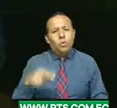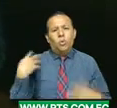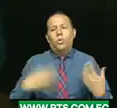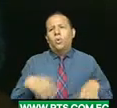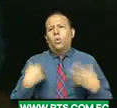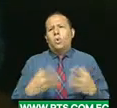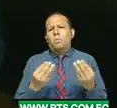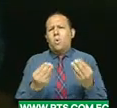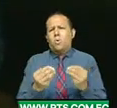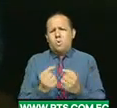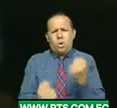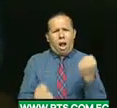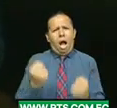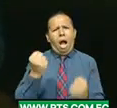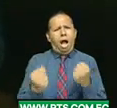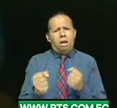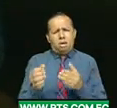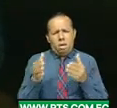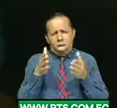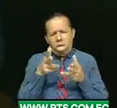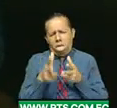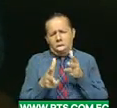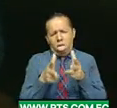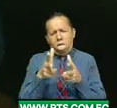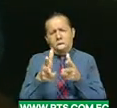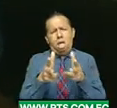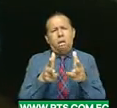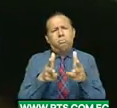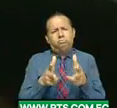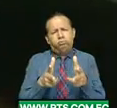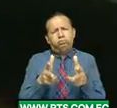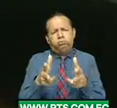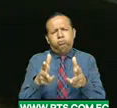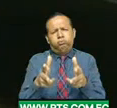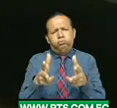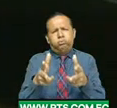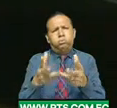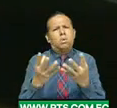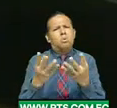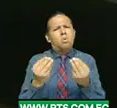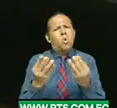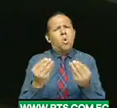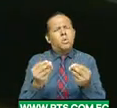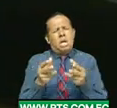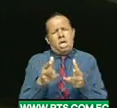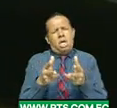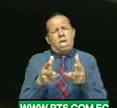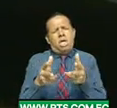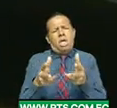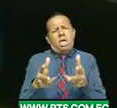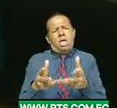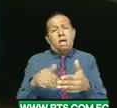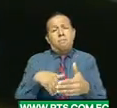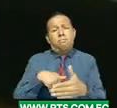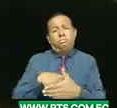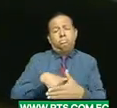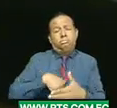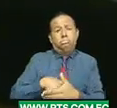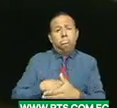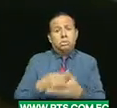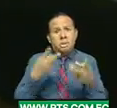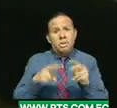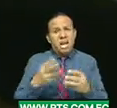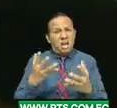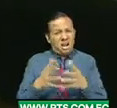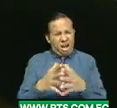fuerte congestionamiento vehicular. Hay muchos vehículos, cientos de vehículos que están atrapados. Hasta ahora les mostramos brevemente cómo muchos trailers,